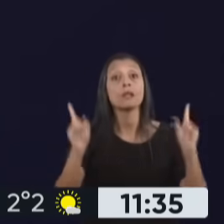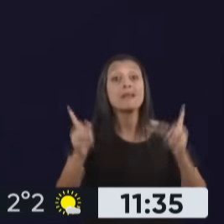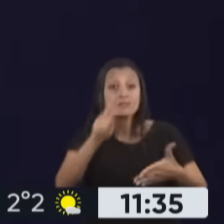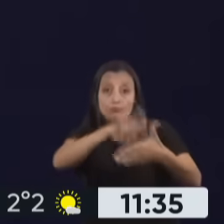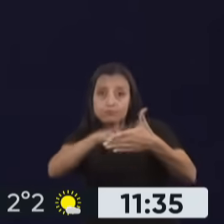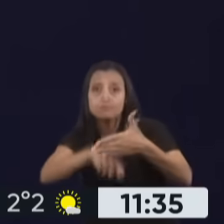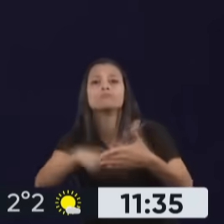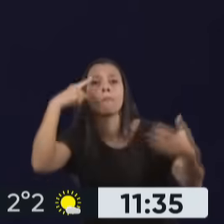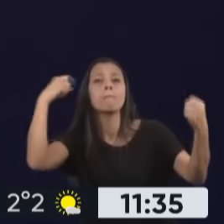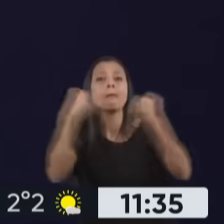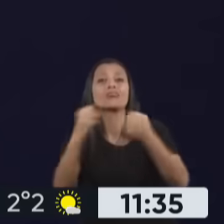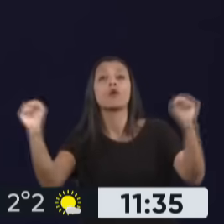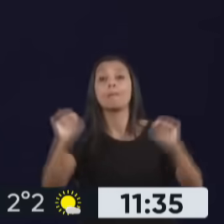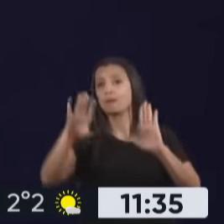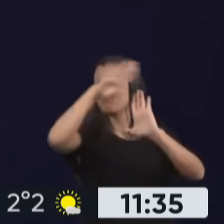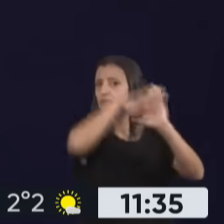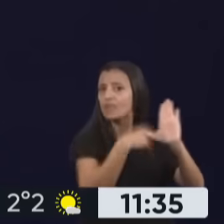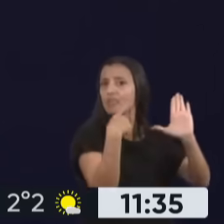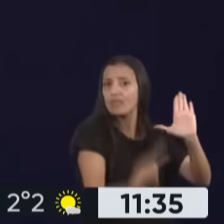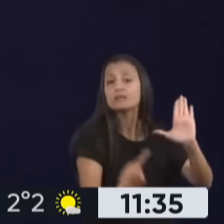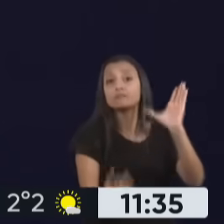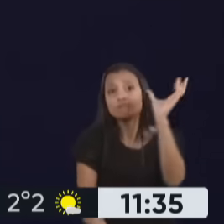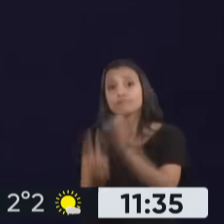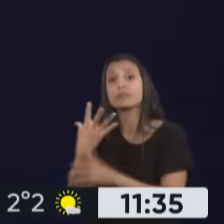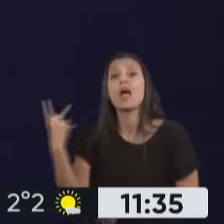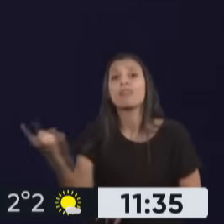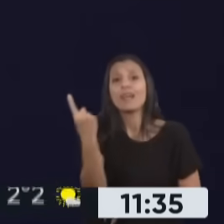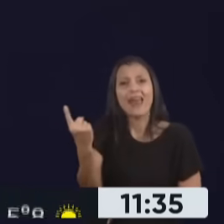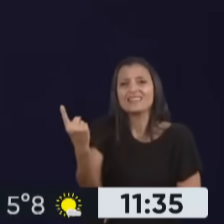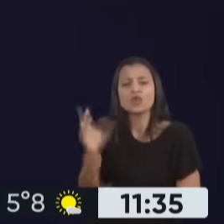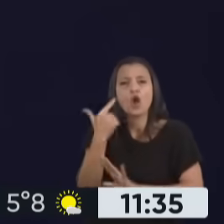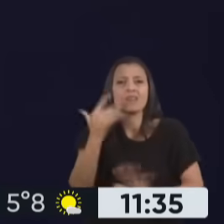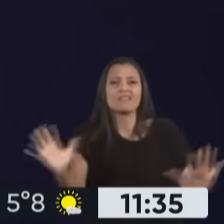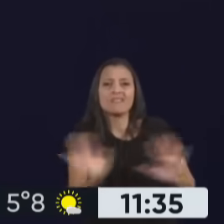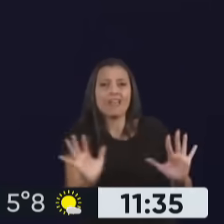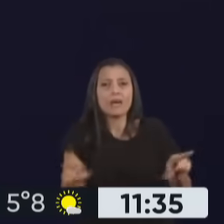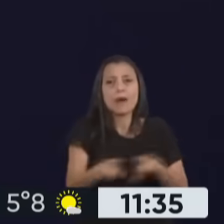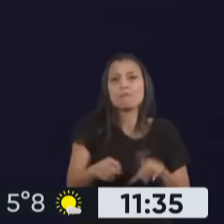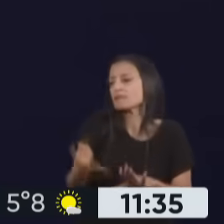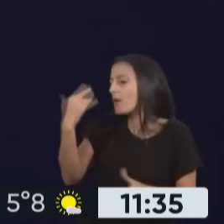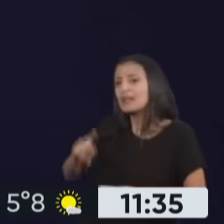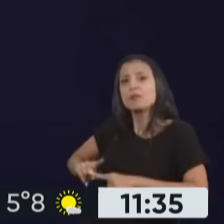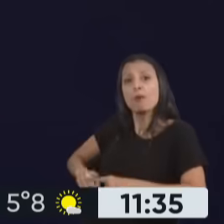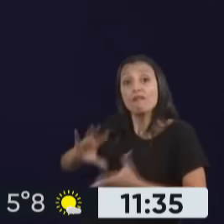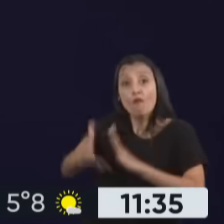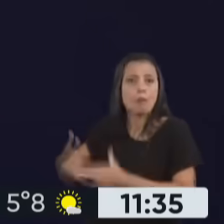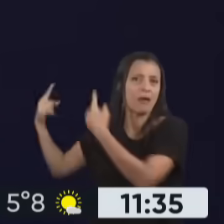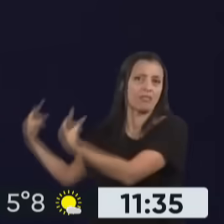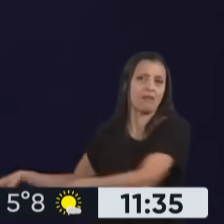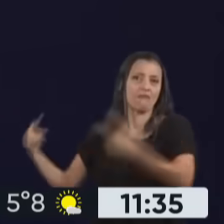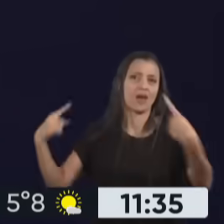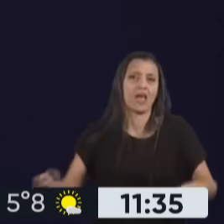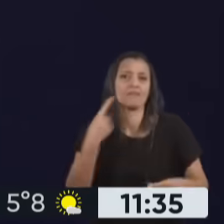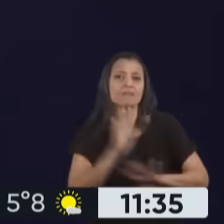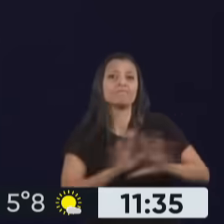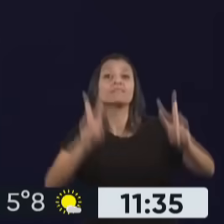pacto plantea ni más ni menos que una dirección diametralmente opuesta a lo que la política hizo durante los últimos 100 años en